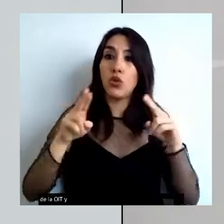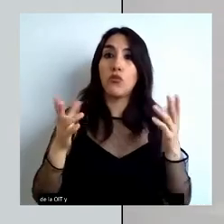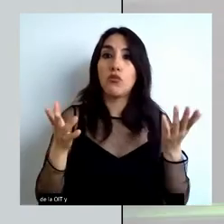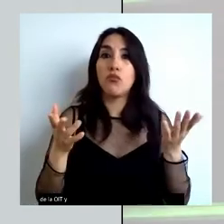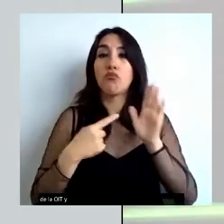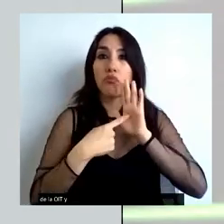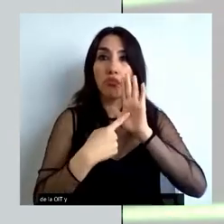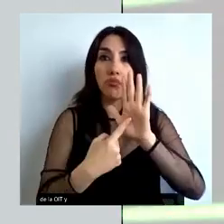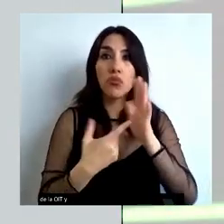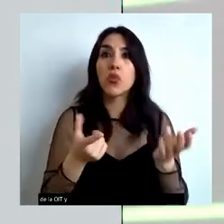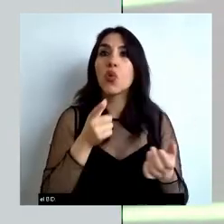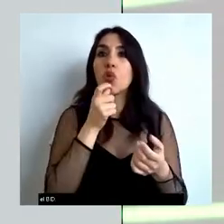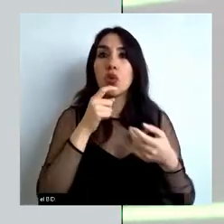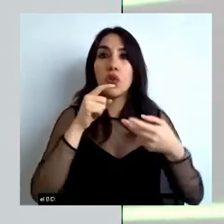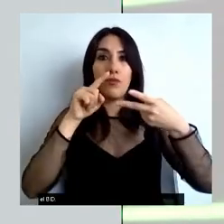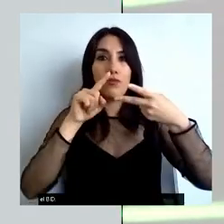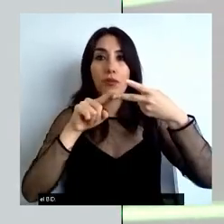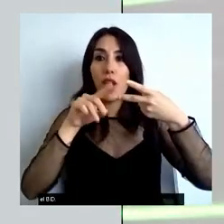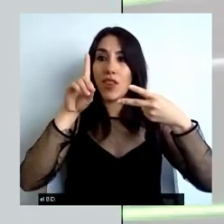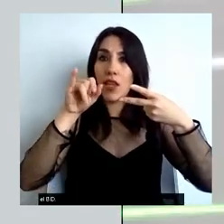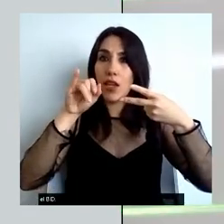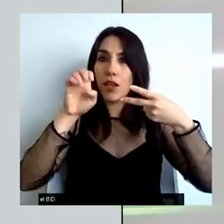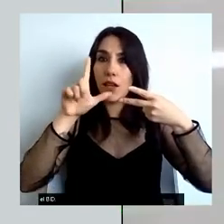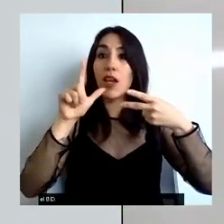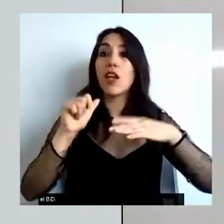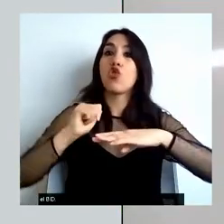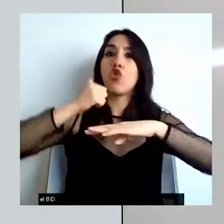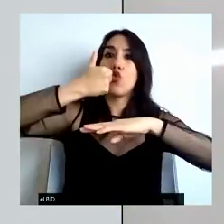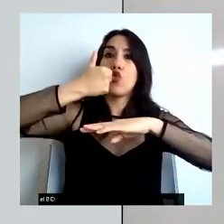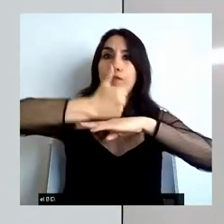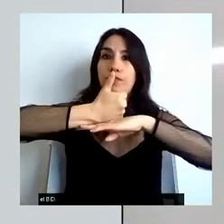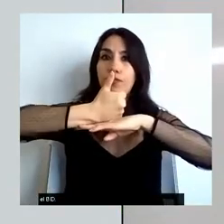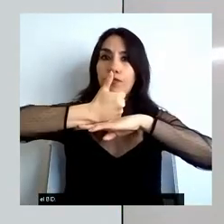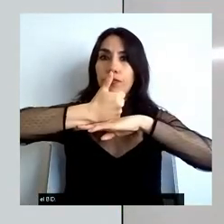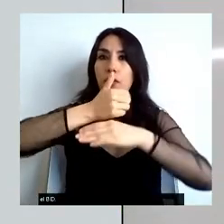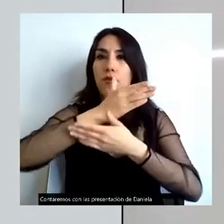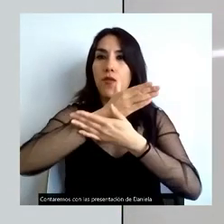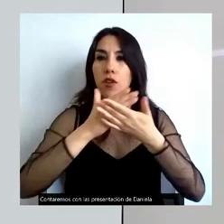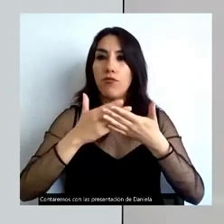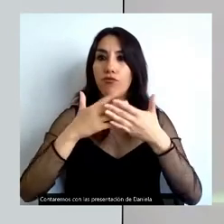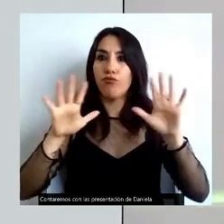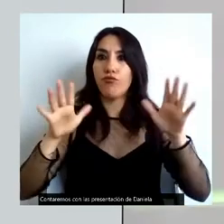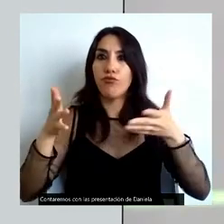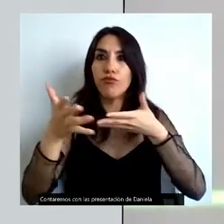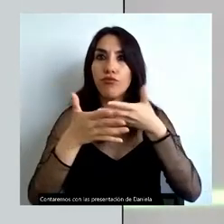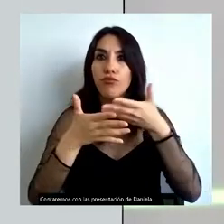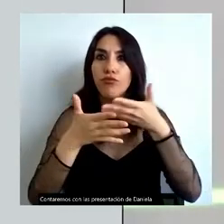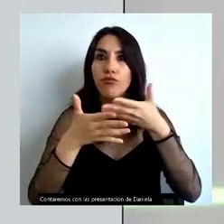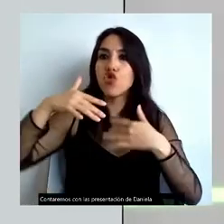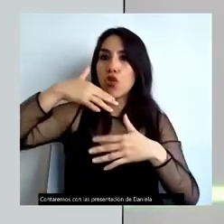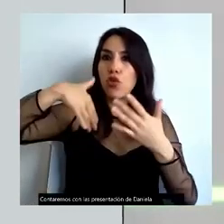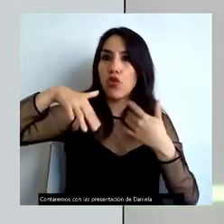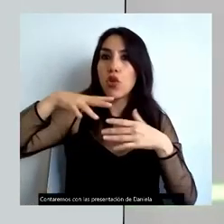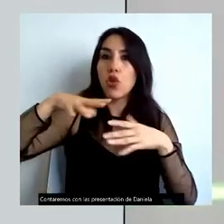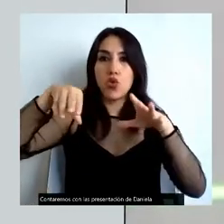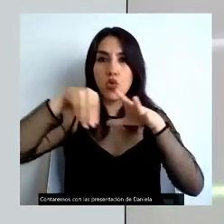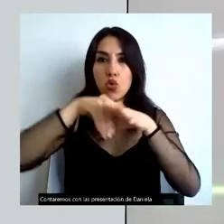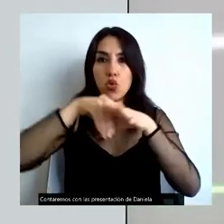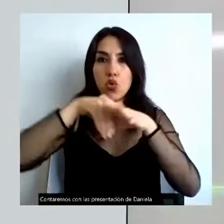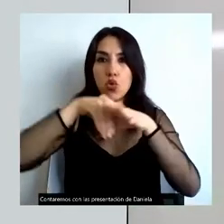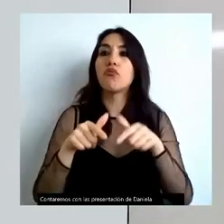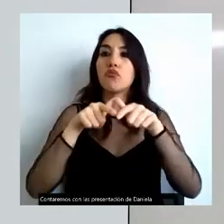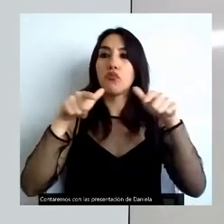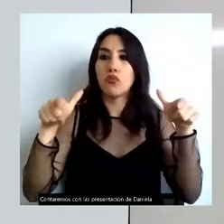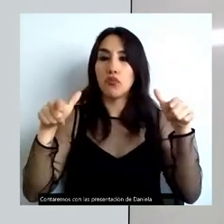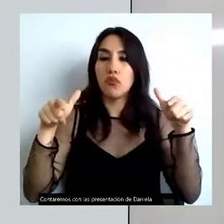Vaz, directora de la División de Desarrollo Social Inclusivo del Departamento de Asuntos